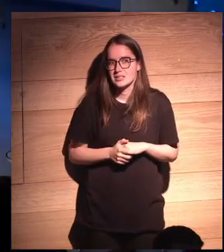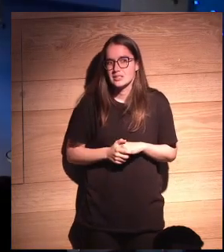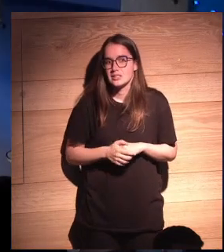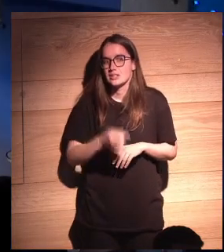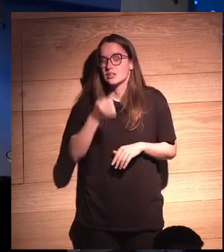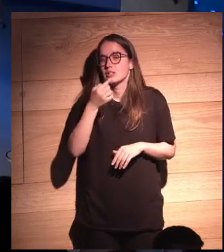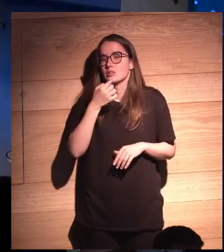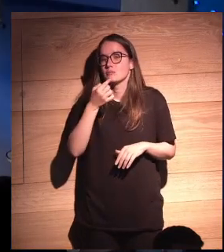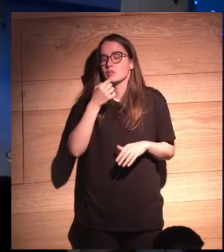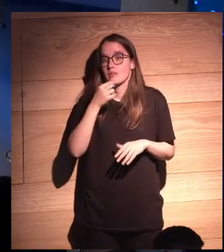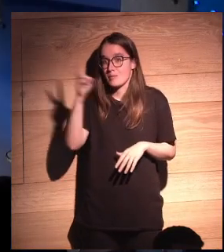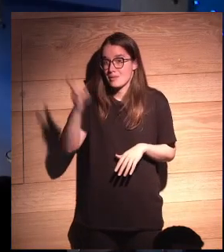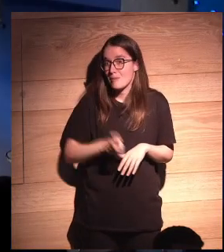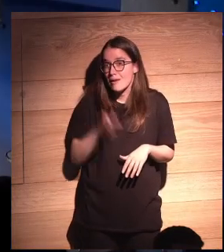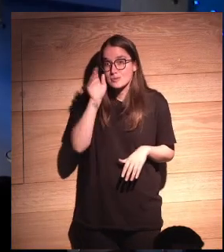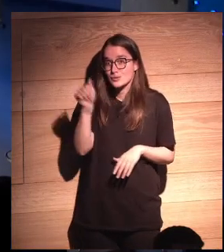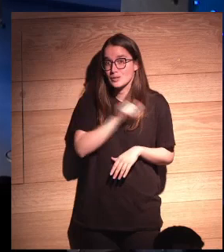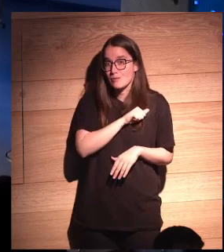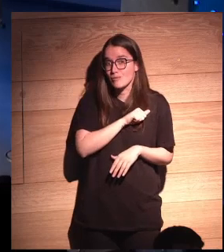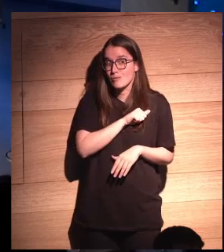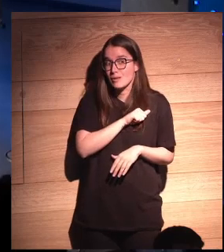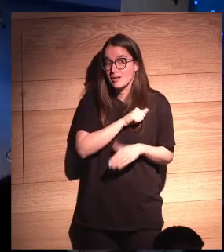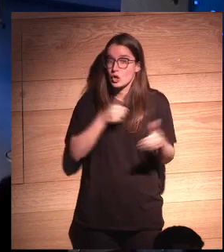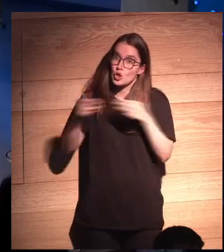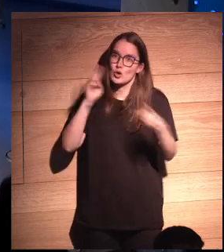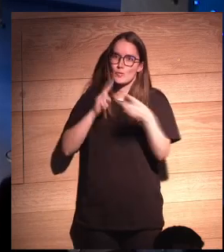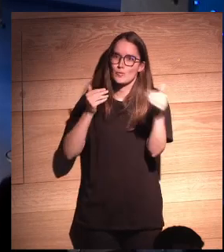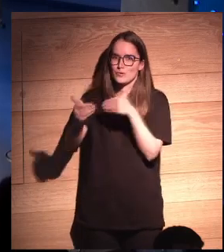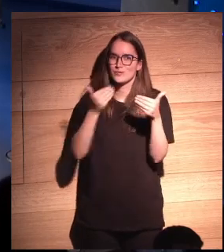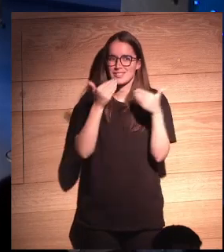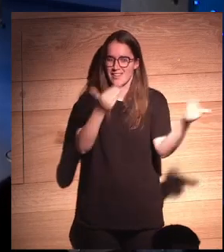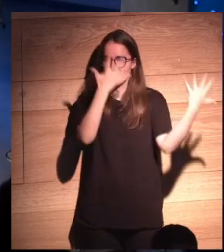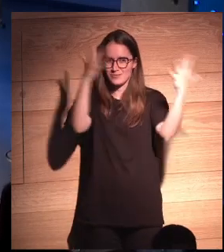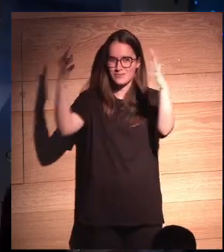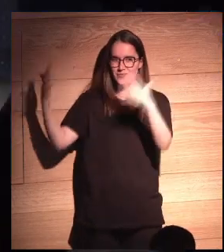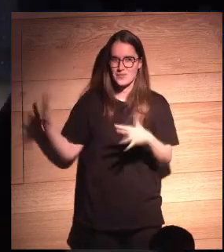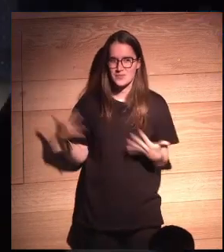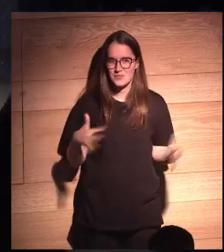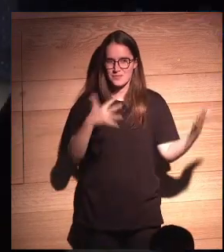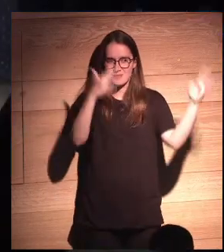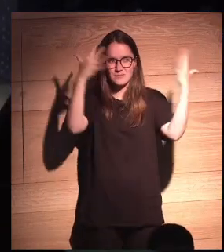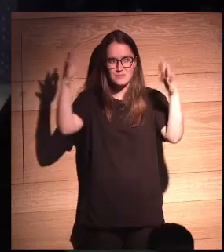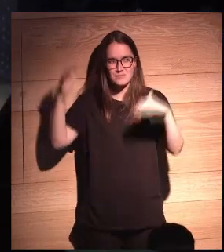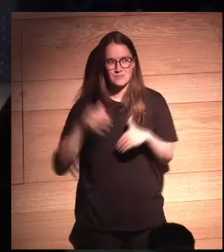Y con esto me despido, espero que haya sido útil y sí, que verlo la próxima vez. Lo paso bien, bueno. Hello.